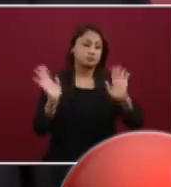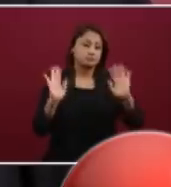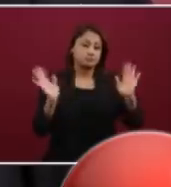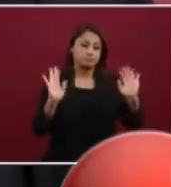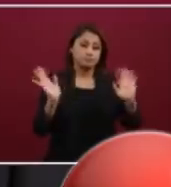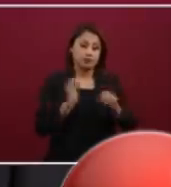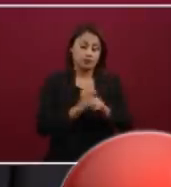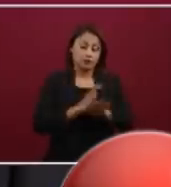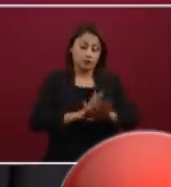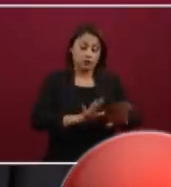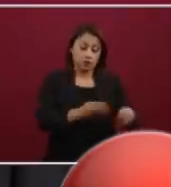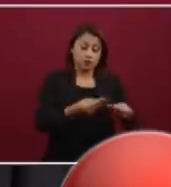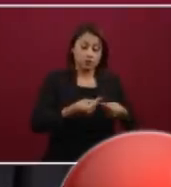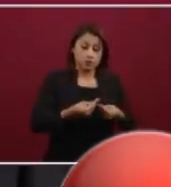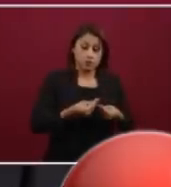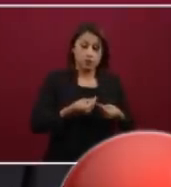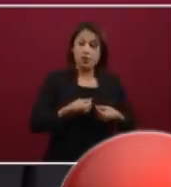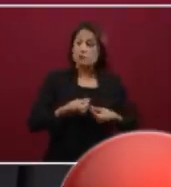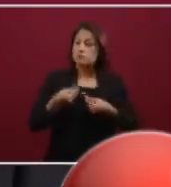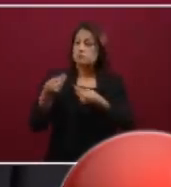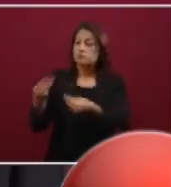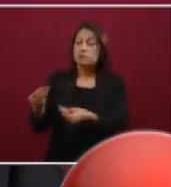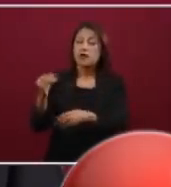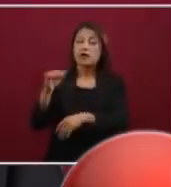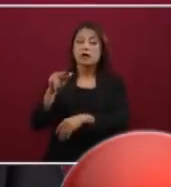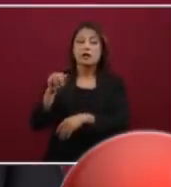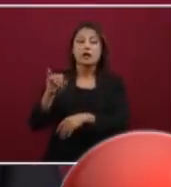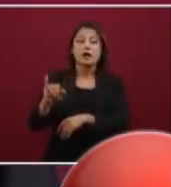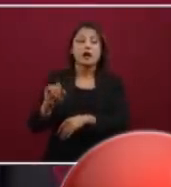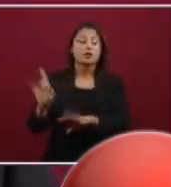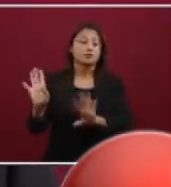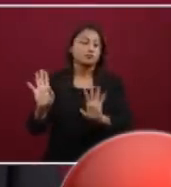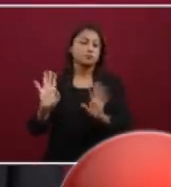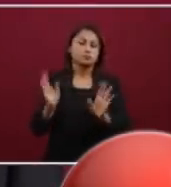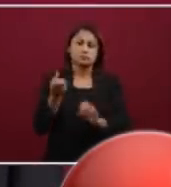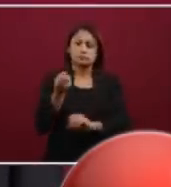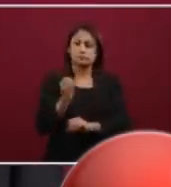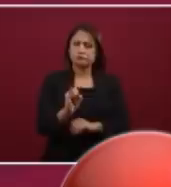información al Instituto de Transparencia, así,